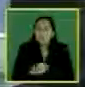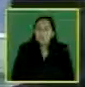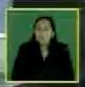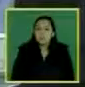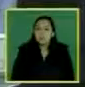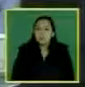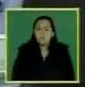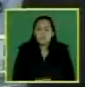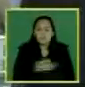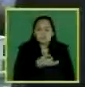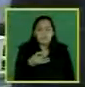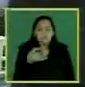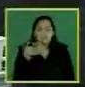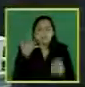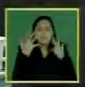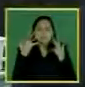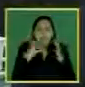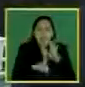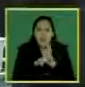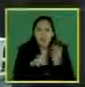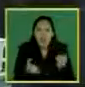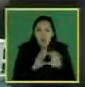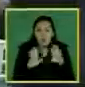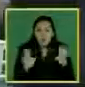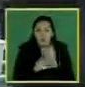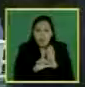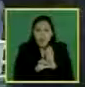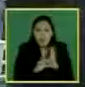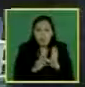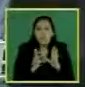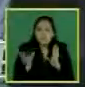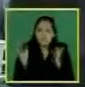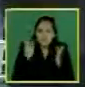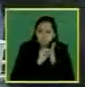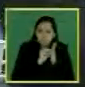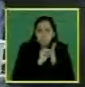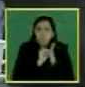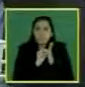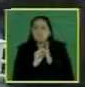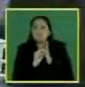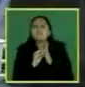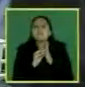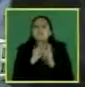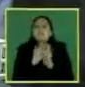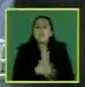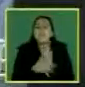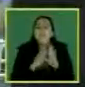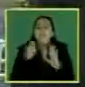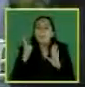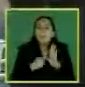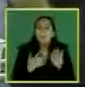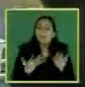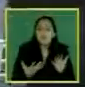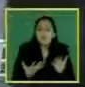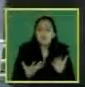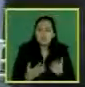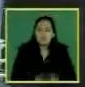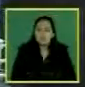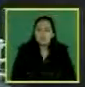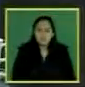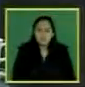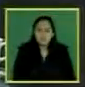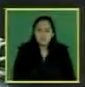avanzadas. Nosotros en esta ley orgánica de educación introdujimos el concepto, desarrollamos el concepto en su totalidad, en una forma muy completa,